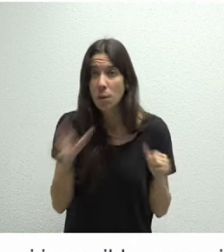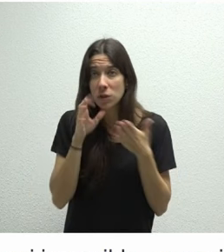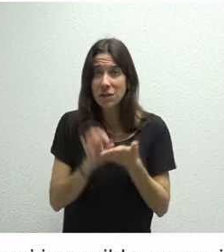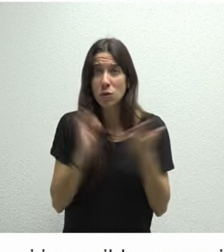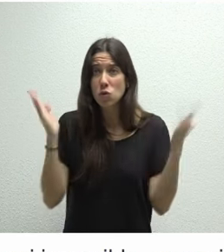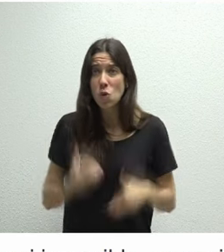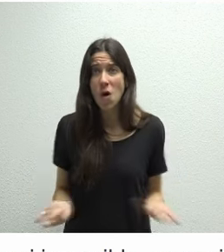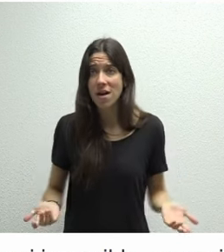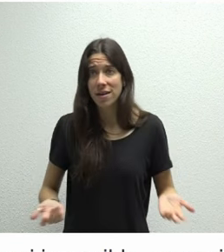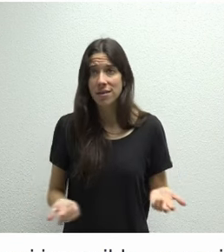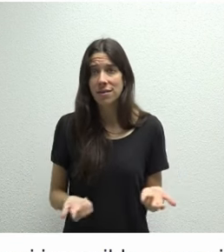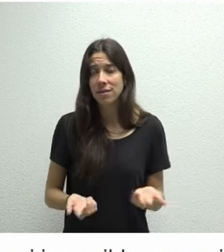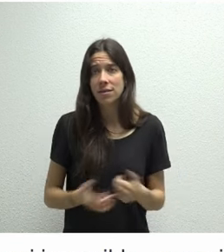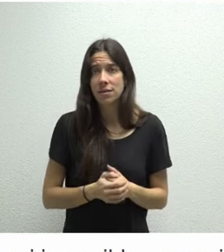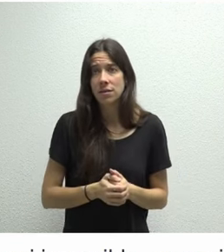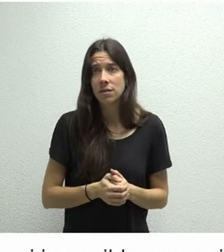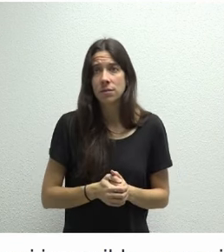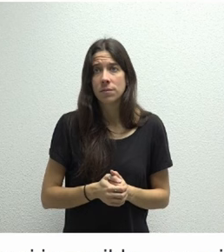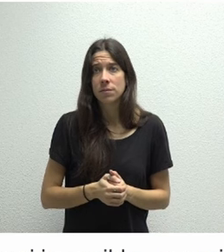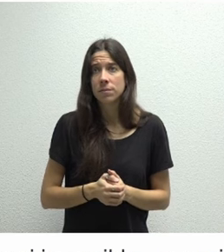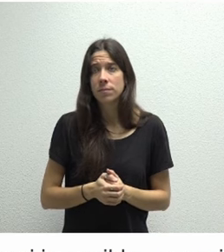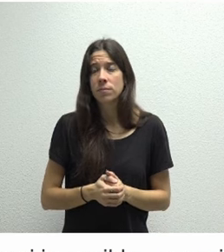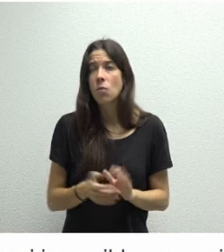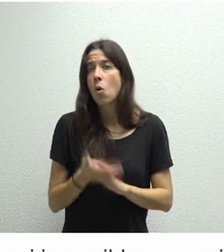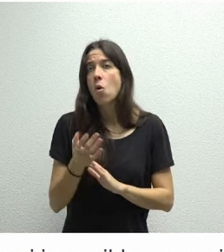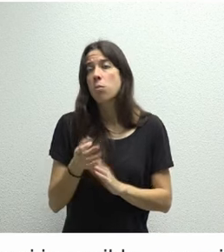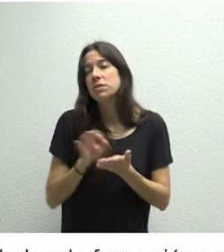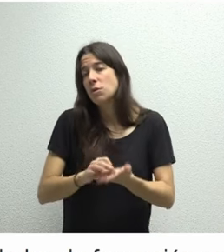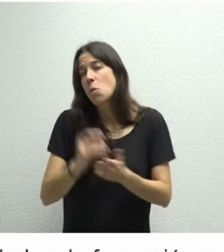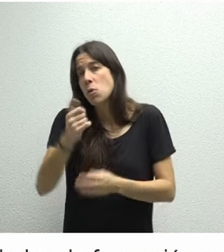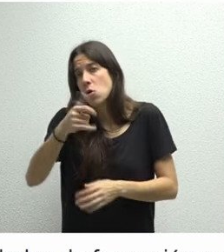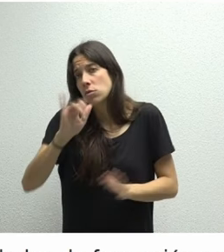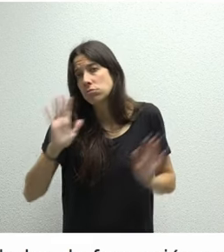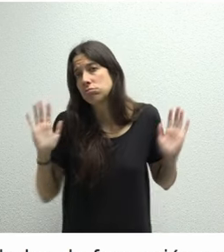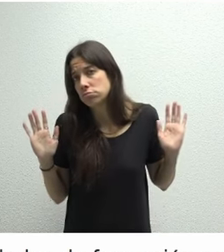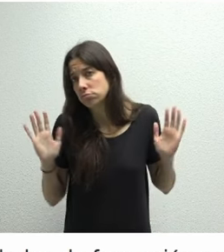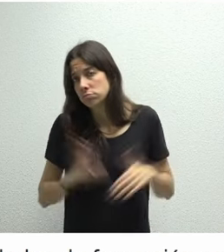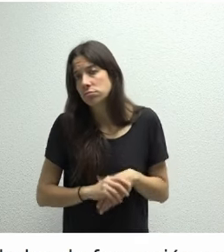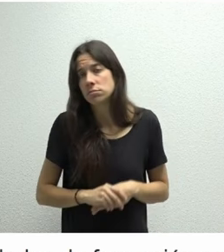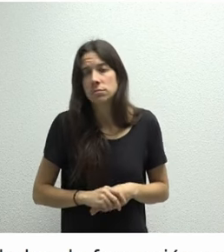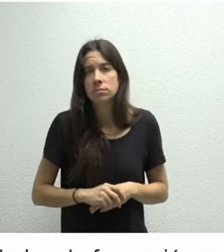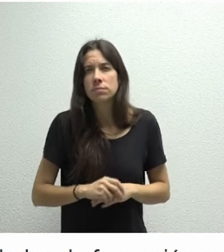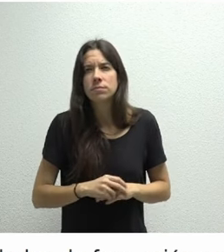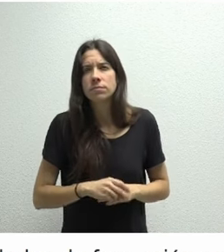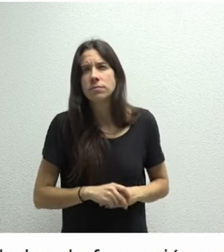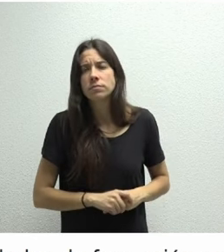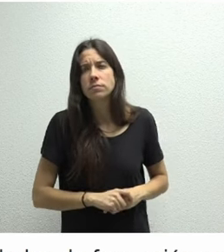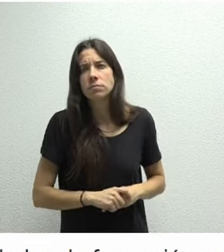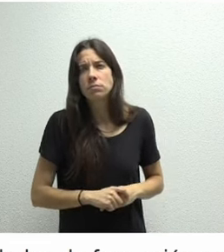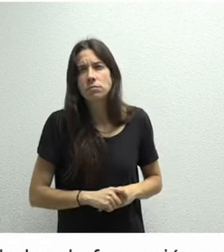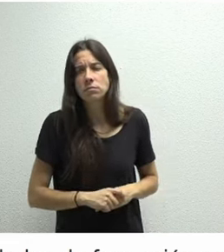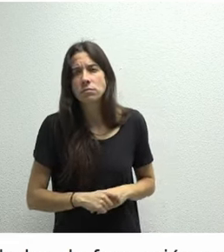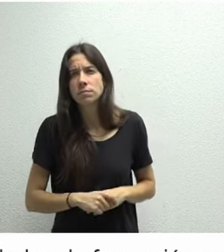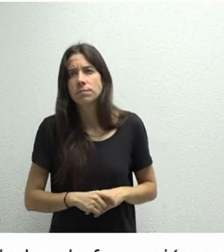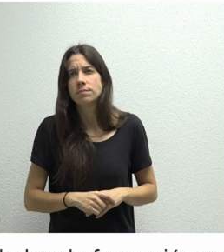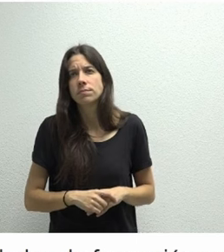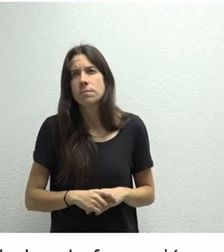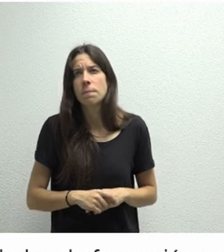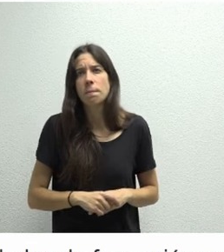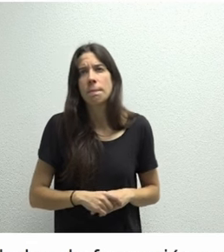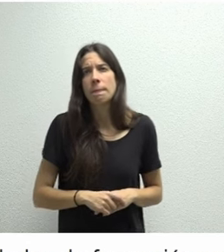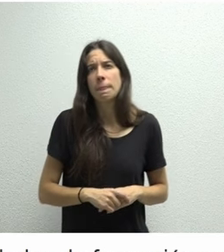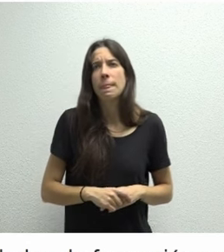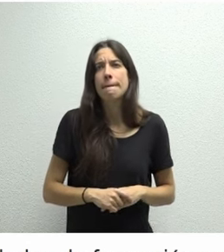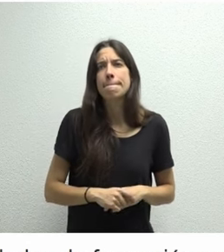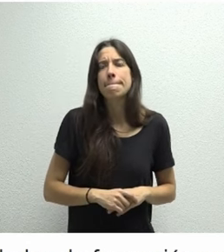decir No hay servicios o muy pocos eh En donde se se se atienda esto a